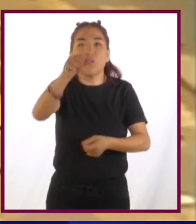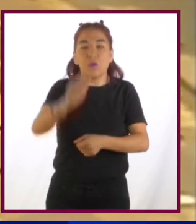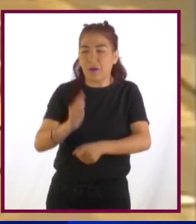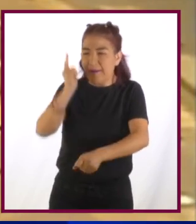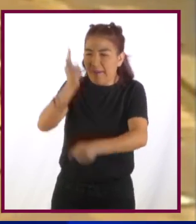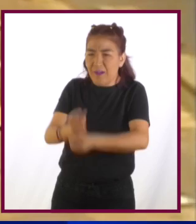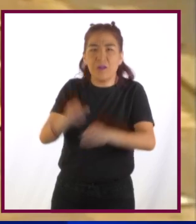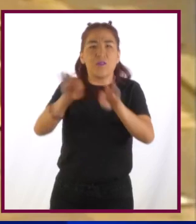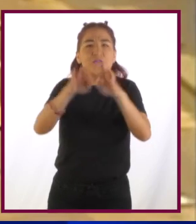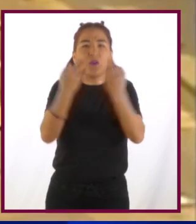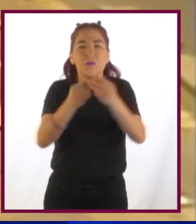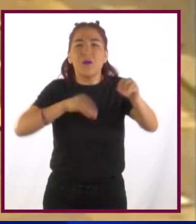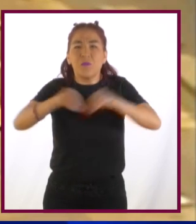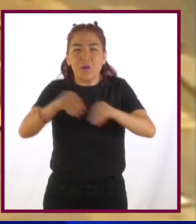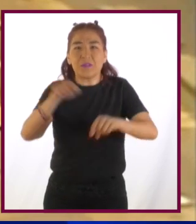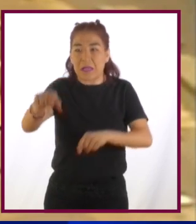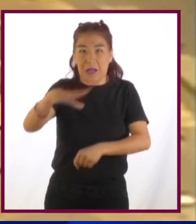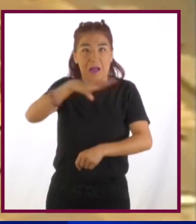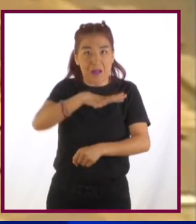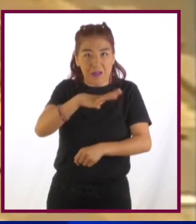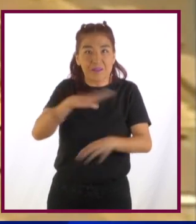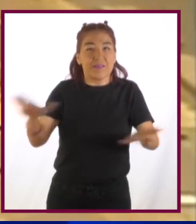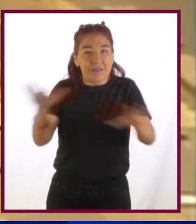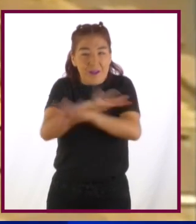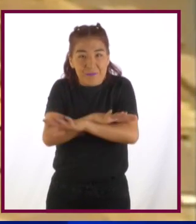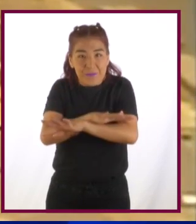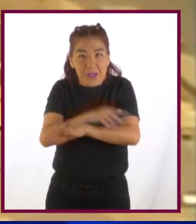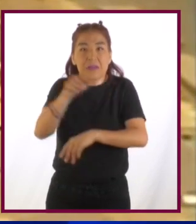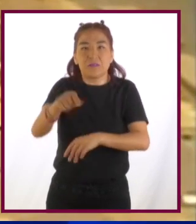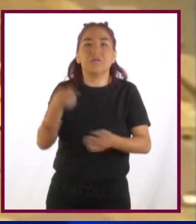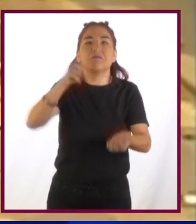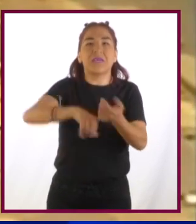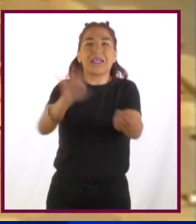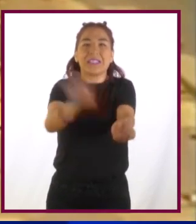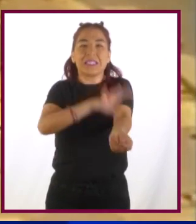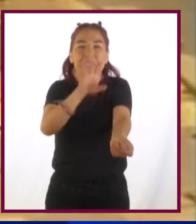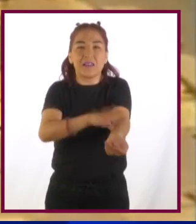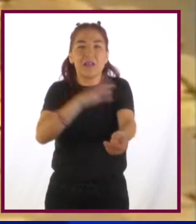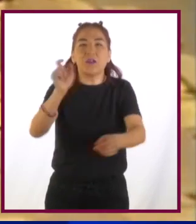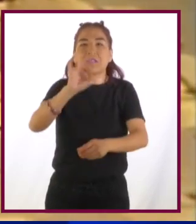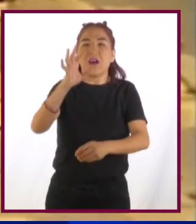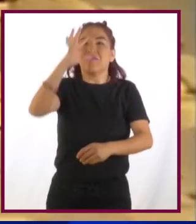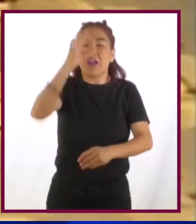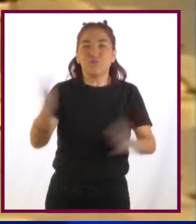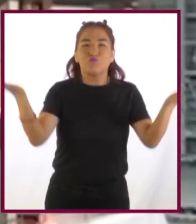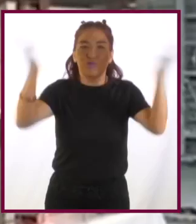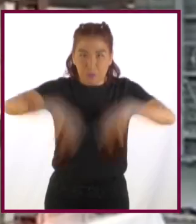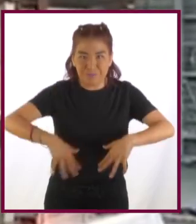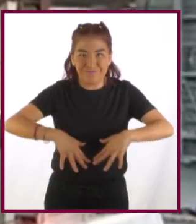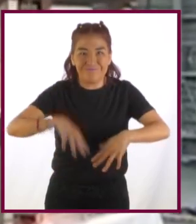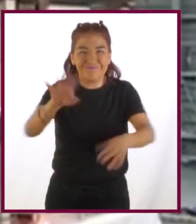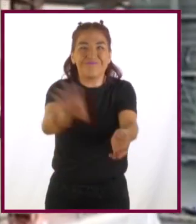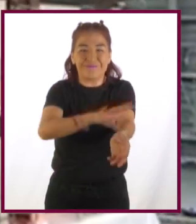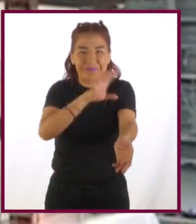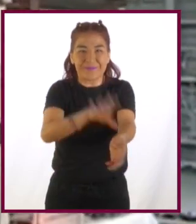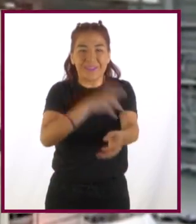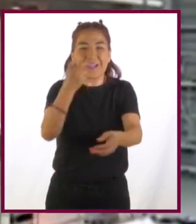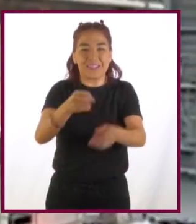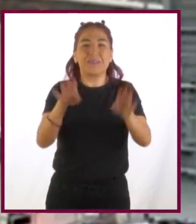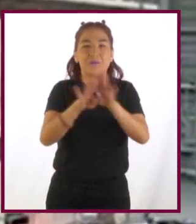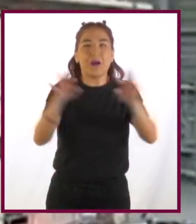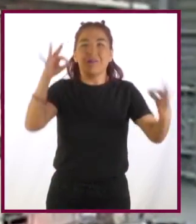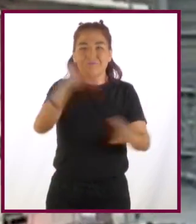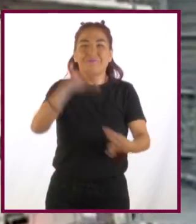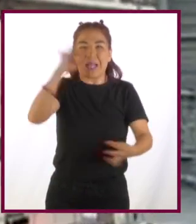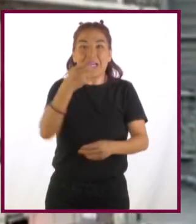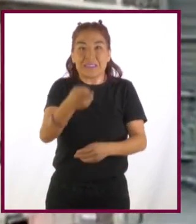eso determinar si los desplazamientos máximos que va a sufrir van a generar las cargas que harían fallar al edificio.